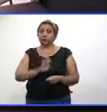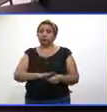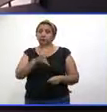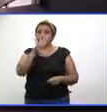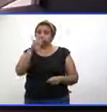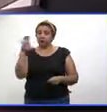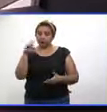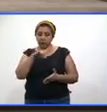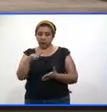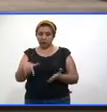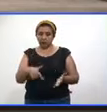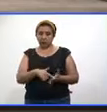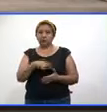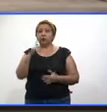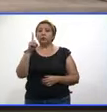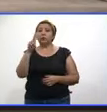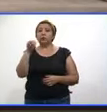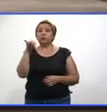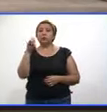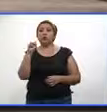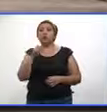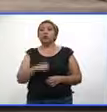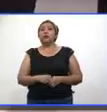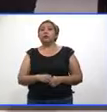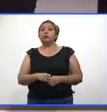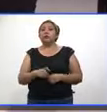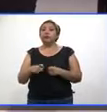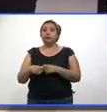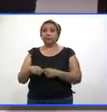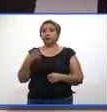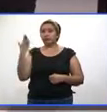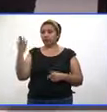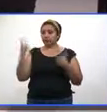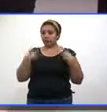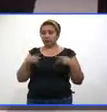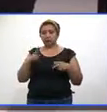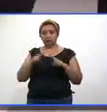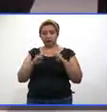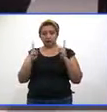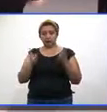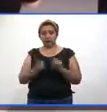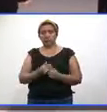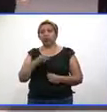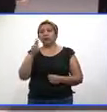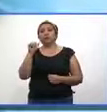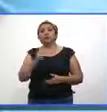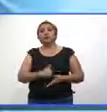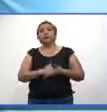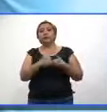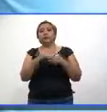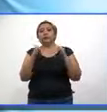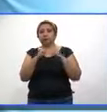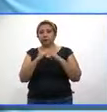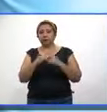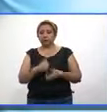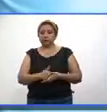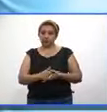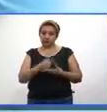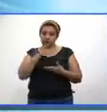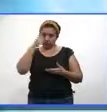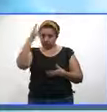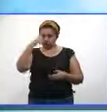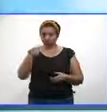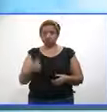500 sucursales de Abarrotes de Unosusa, los colaboradores solicitarán a la sociedad unirse al redondeo a beneficio de la institución de asistencia